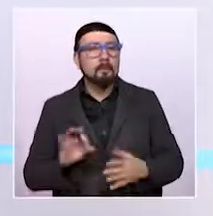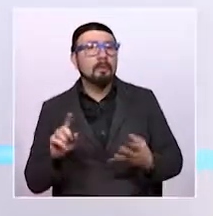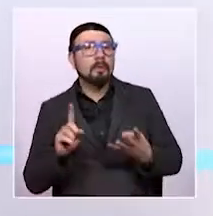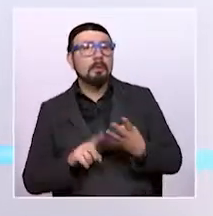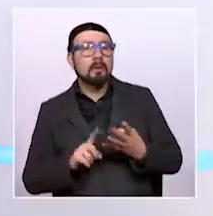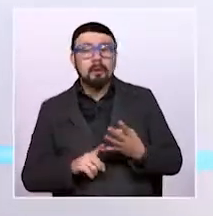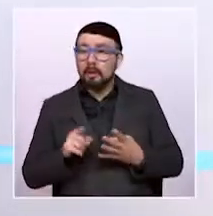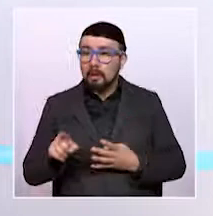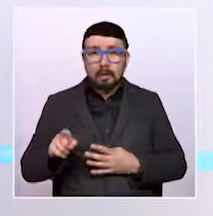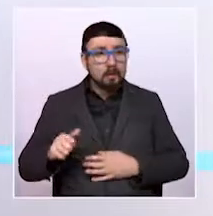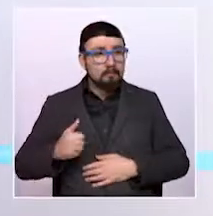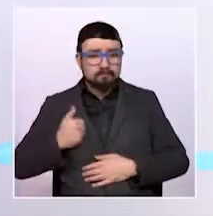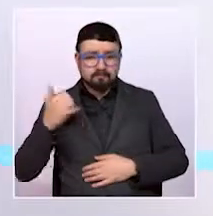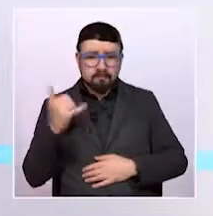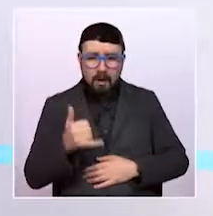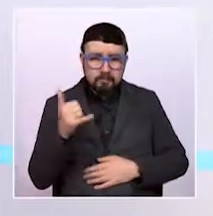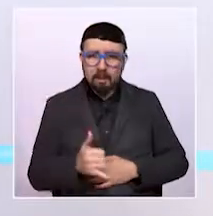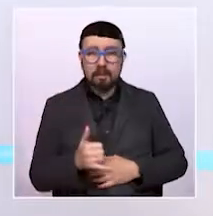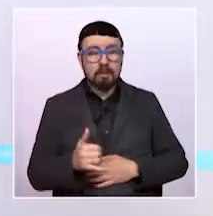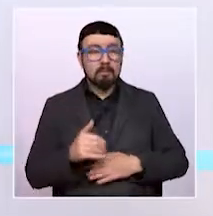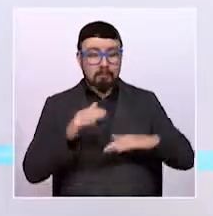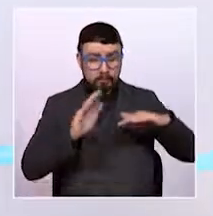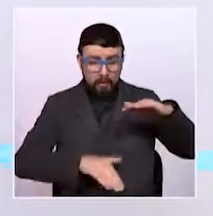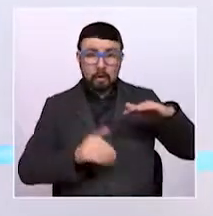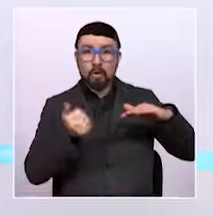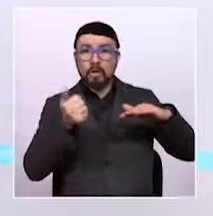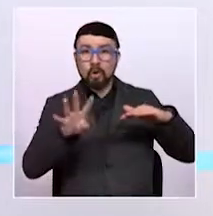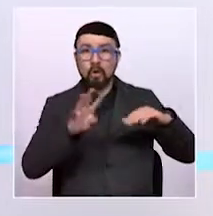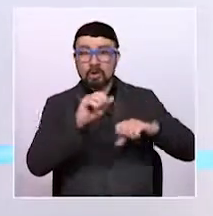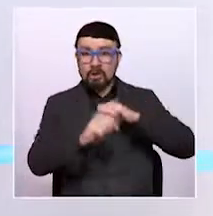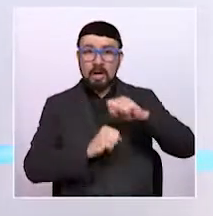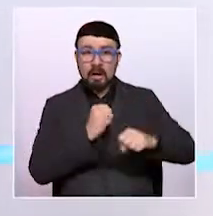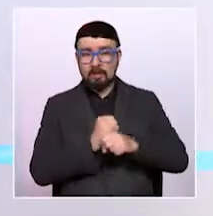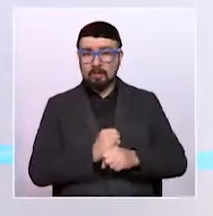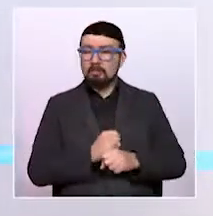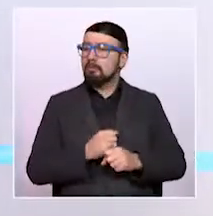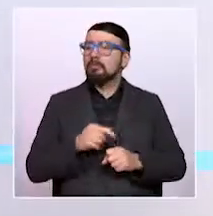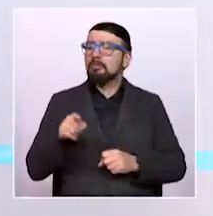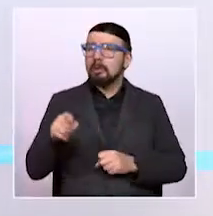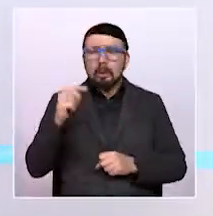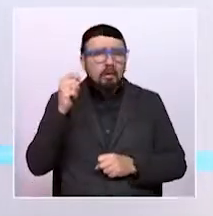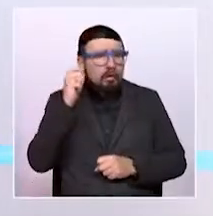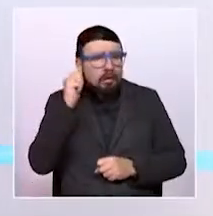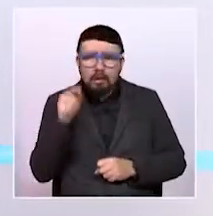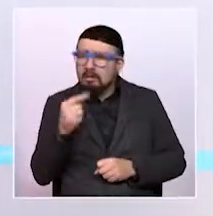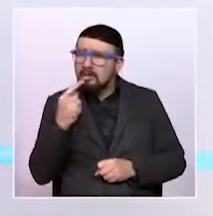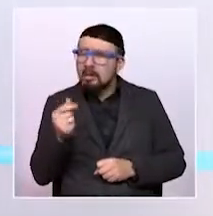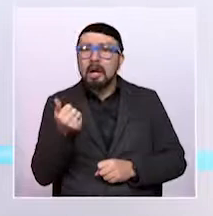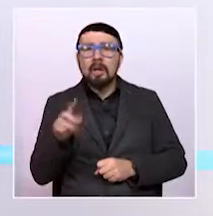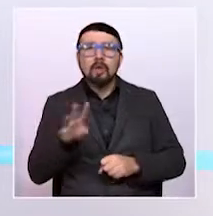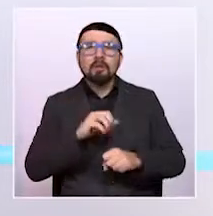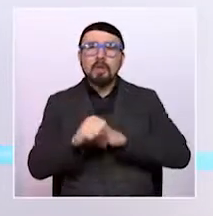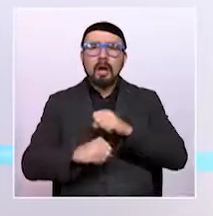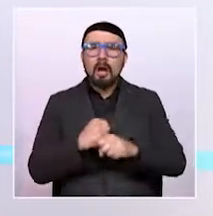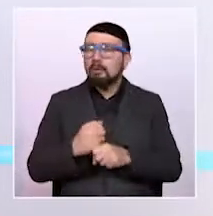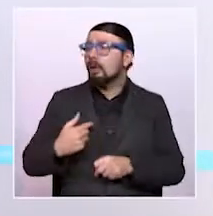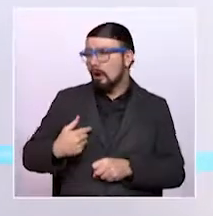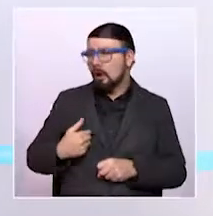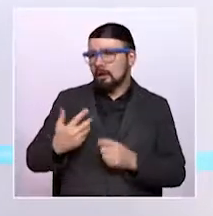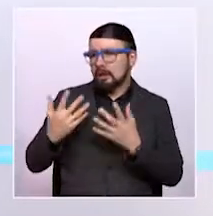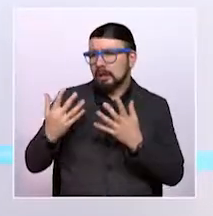todas las pacientes menores de 14 años independiente de que una niña menor de 14 años diga si yo quería estar con esa persona